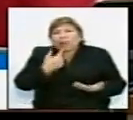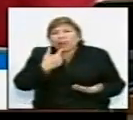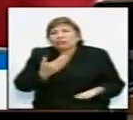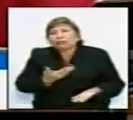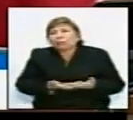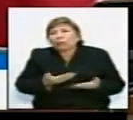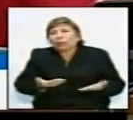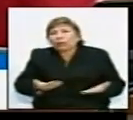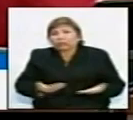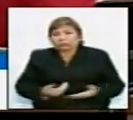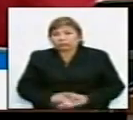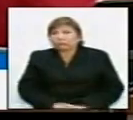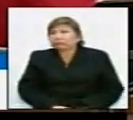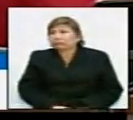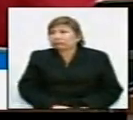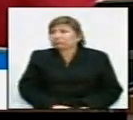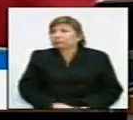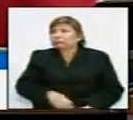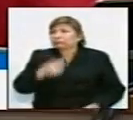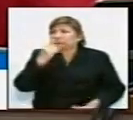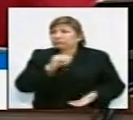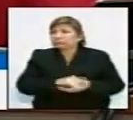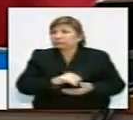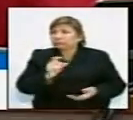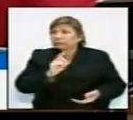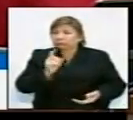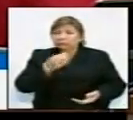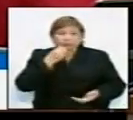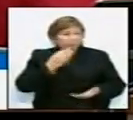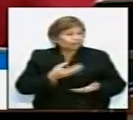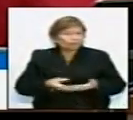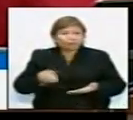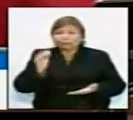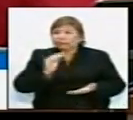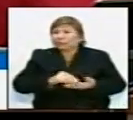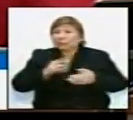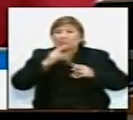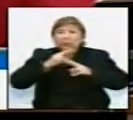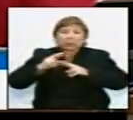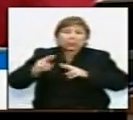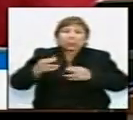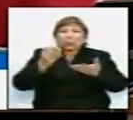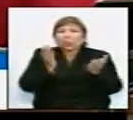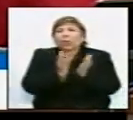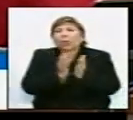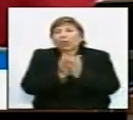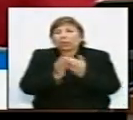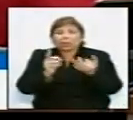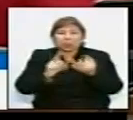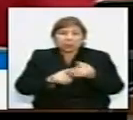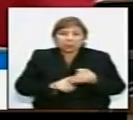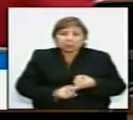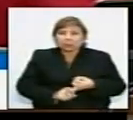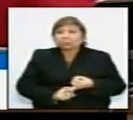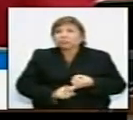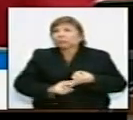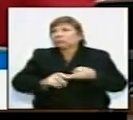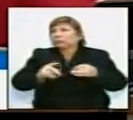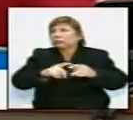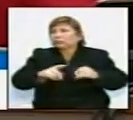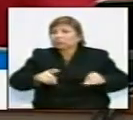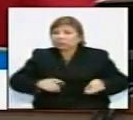que cambiar para que no vuelva a pasar que se lleva el río un colegio, que se lleva el río una